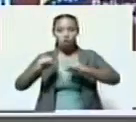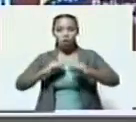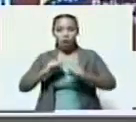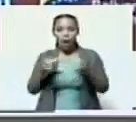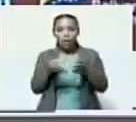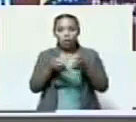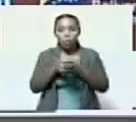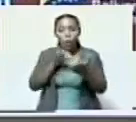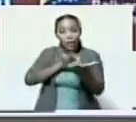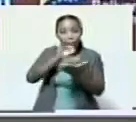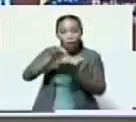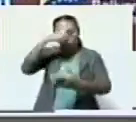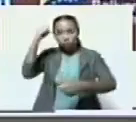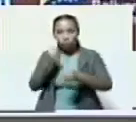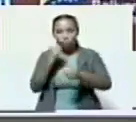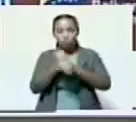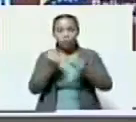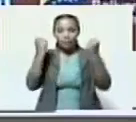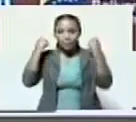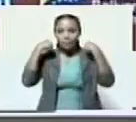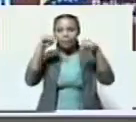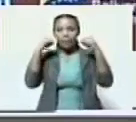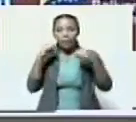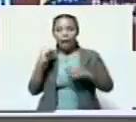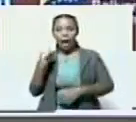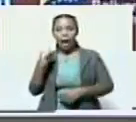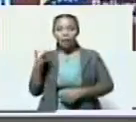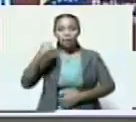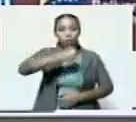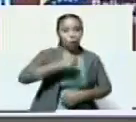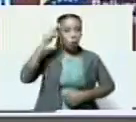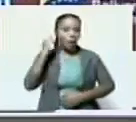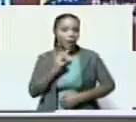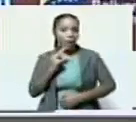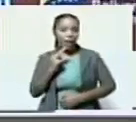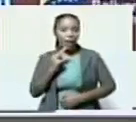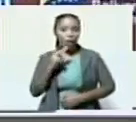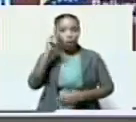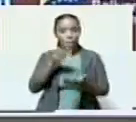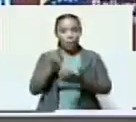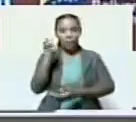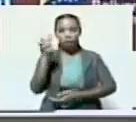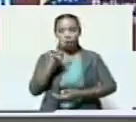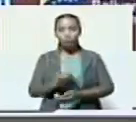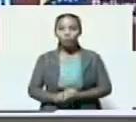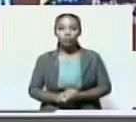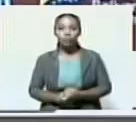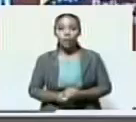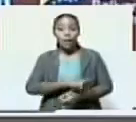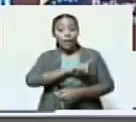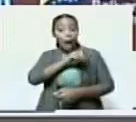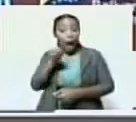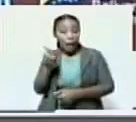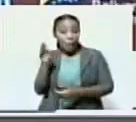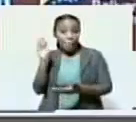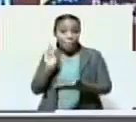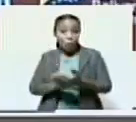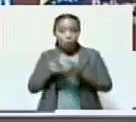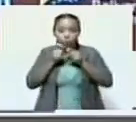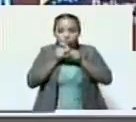Estratégico Operacional a través del ejercicio Escudo Bolivariano 2022. Y ha estado pues allí